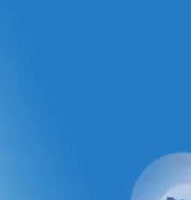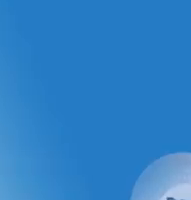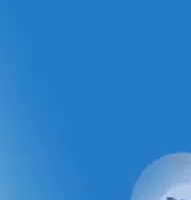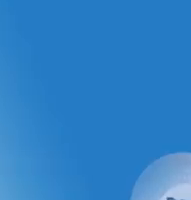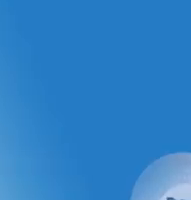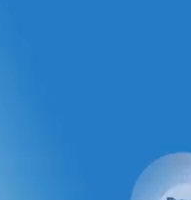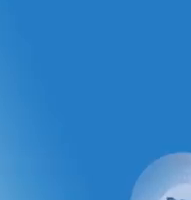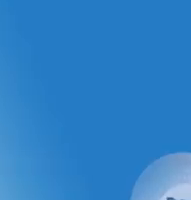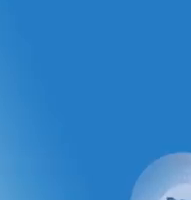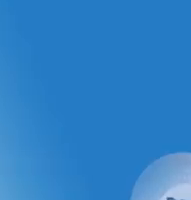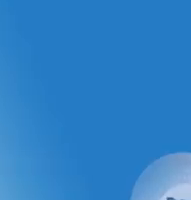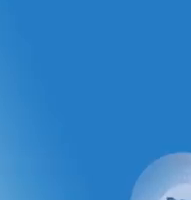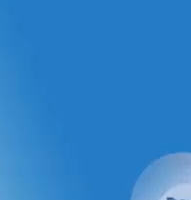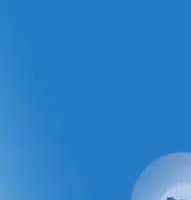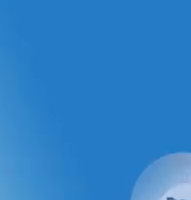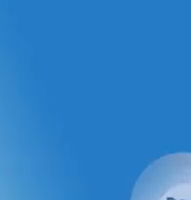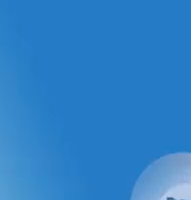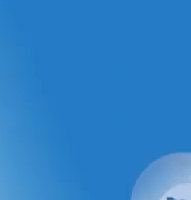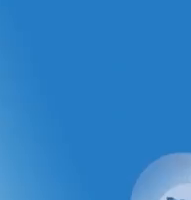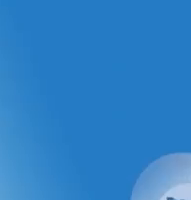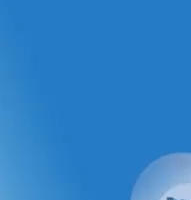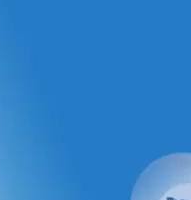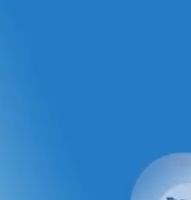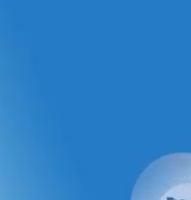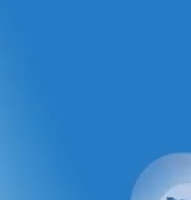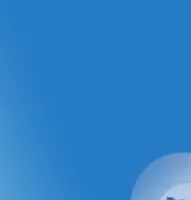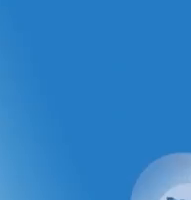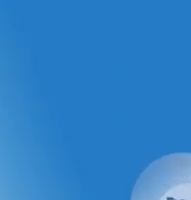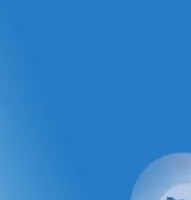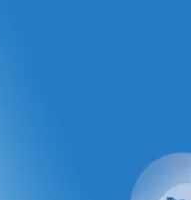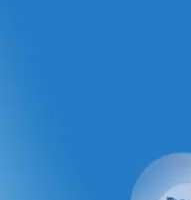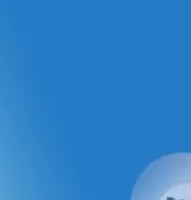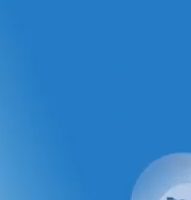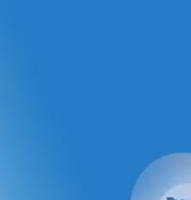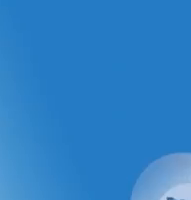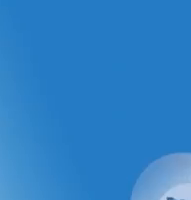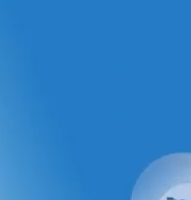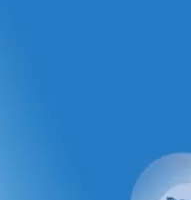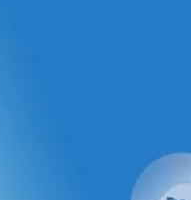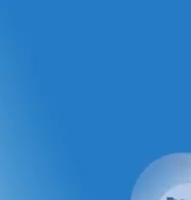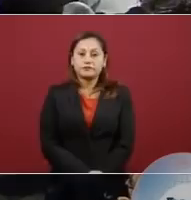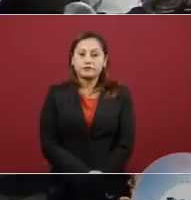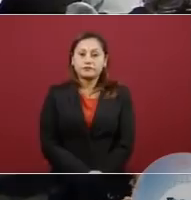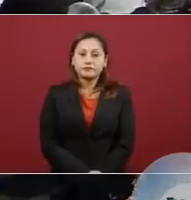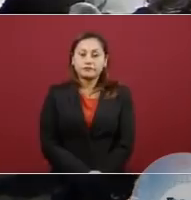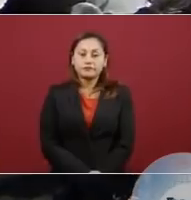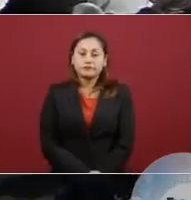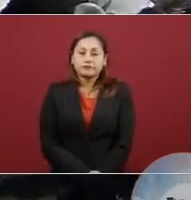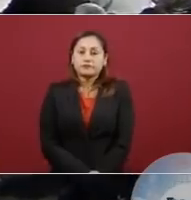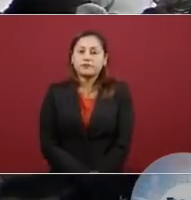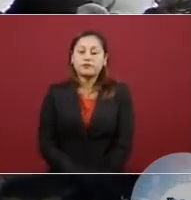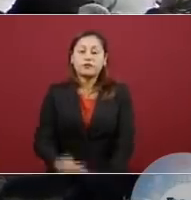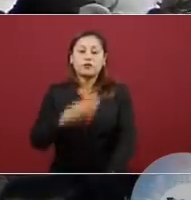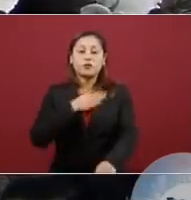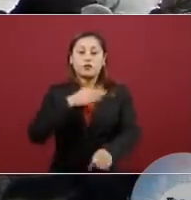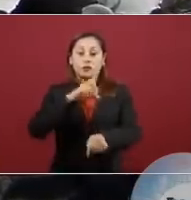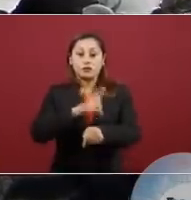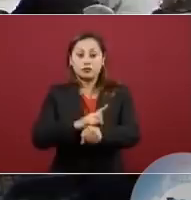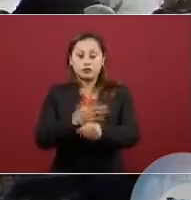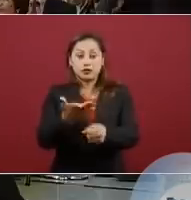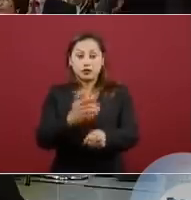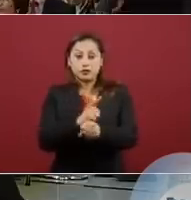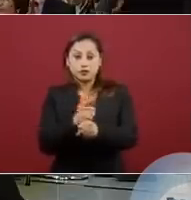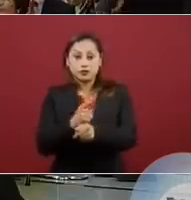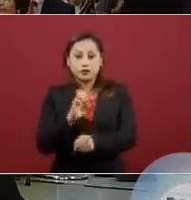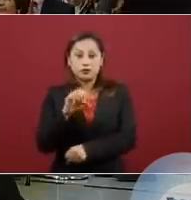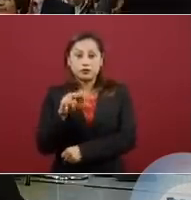el subsecretario de Gobernación Alejandro Encinas, exigiéndole protección a los periodistas. Buenos días, licenciado Encinas,